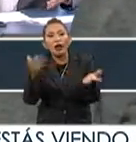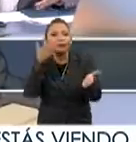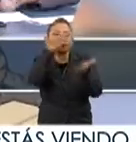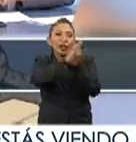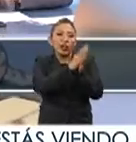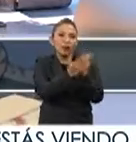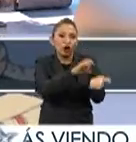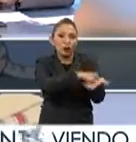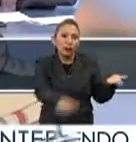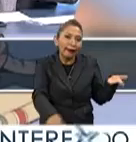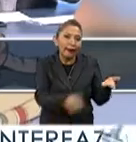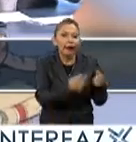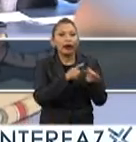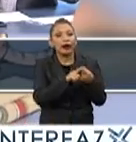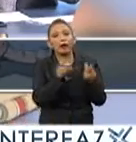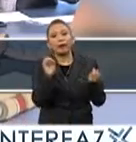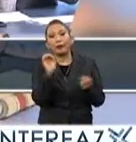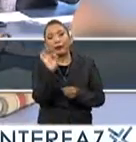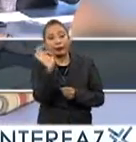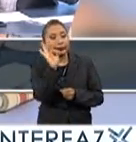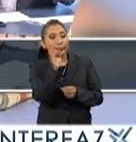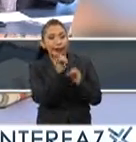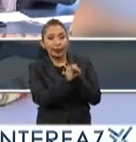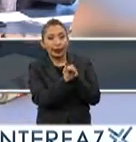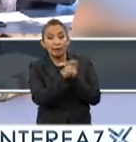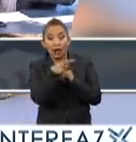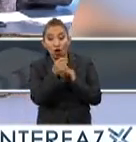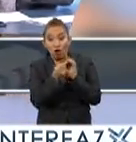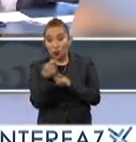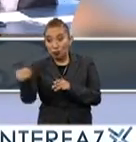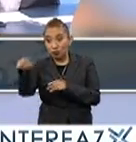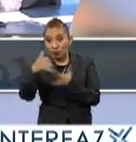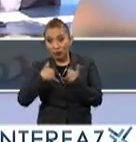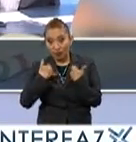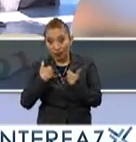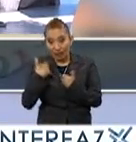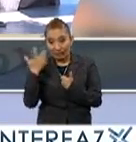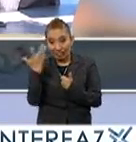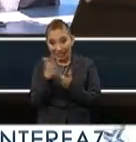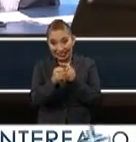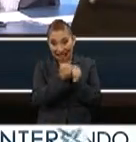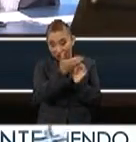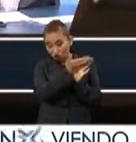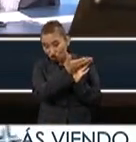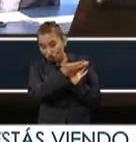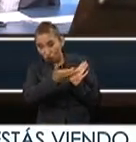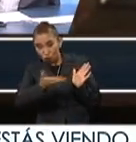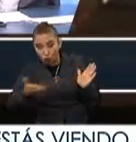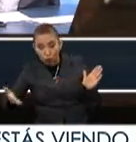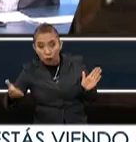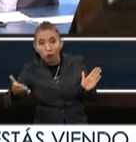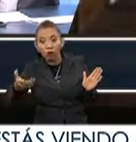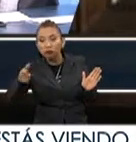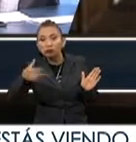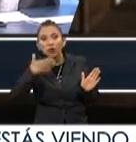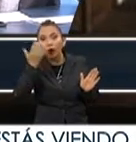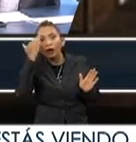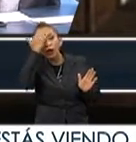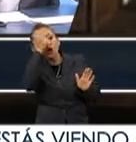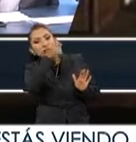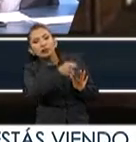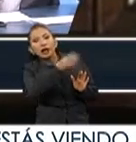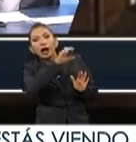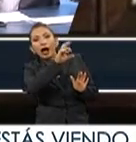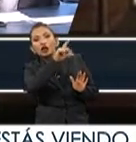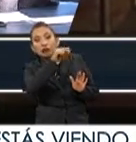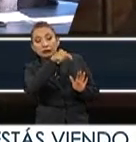una librería, definitivamente, a lo mejor meterse a internet. Pero las nuevas generaciones, dentro de estos 10 años que se han ido desarrollando, no tuvieron esa acercación, y